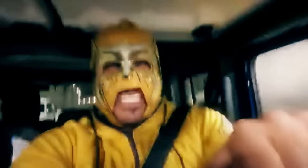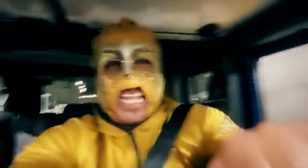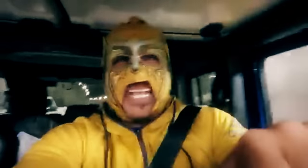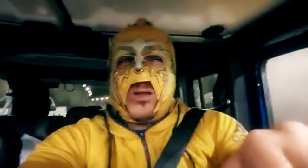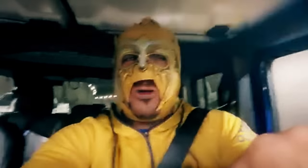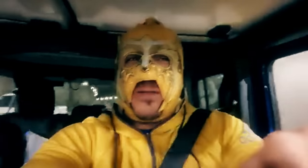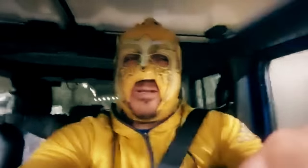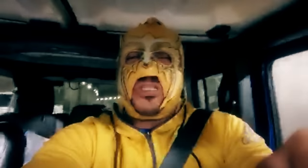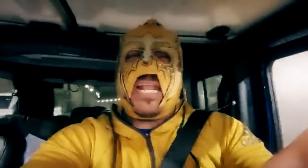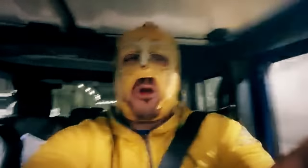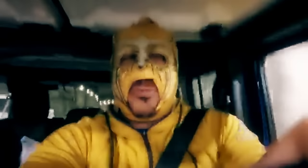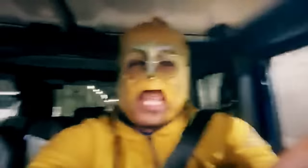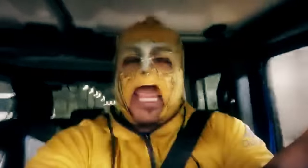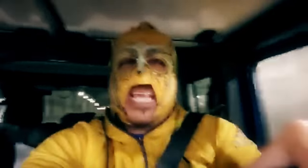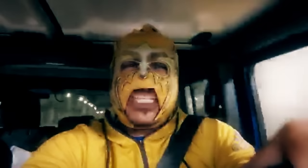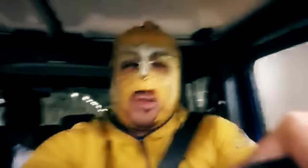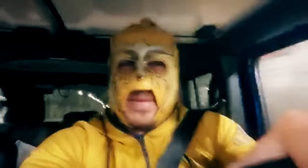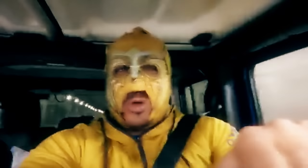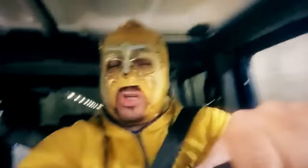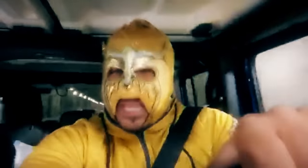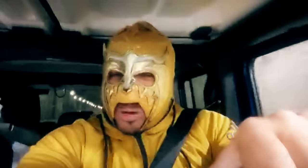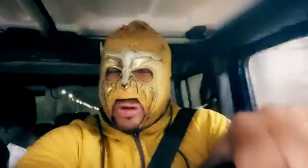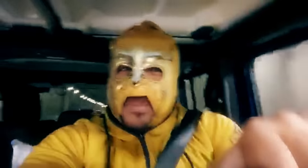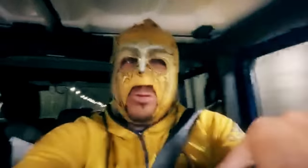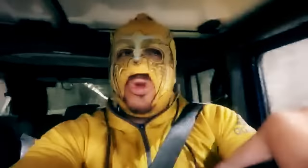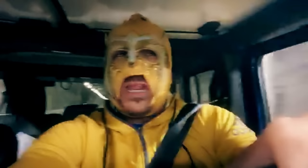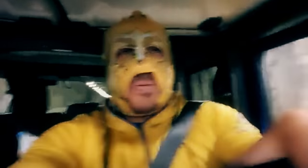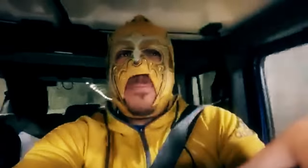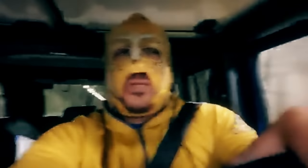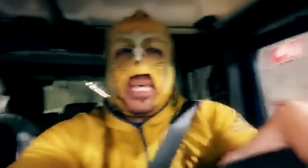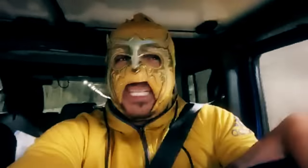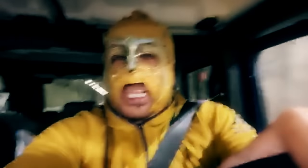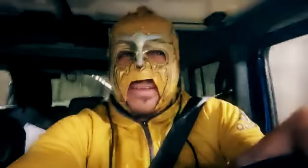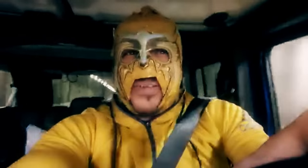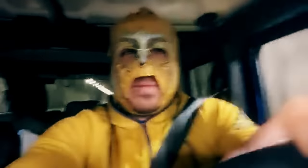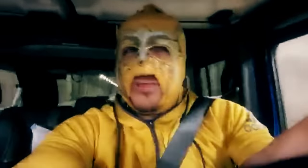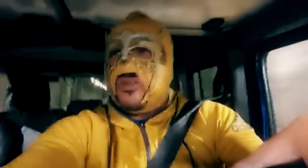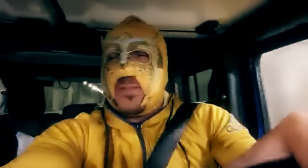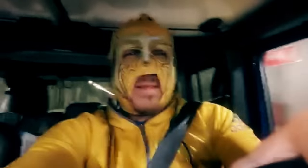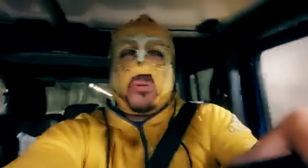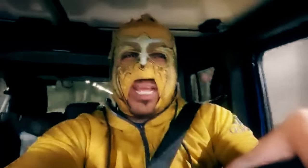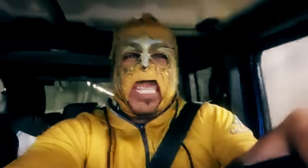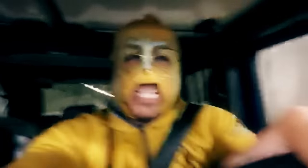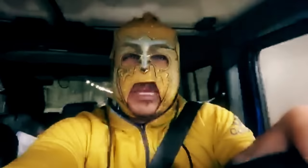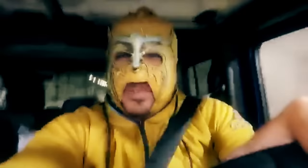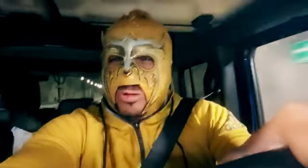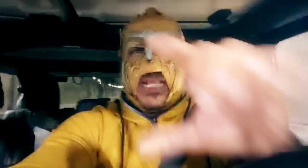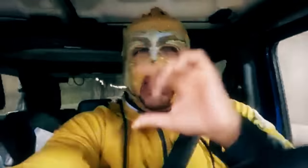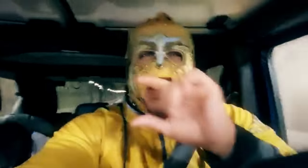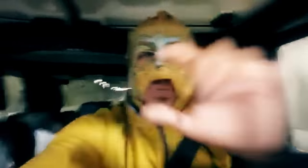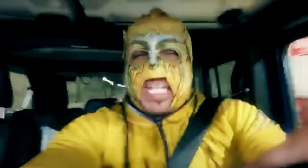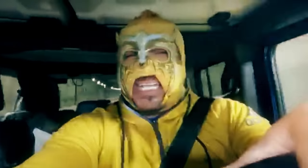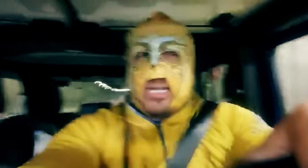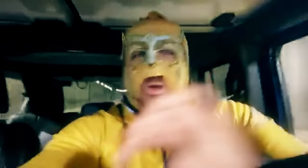específico, acerca del coronavirus, del COVID-19, o sea, del coronavirus, no era para protegerse de esa enfermedad, no era para protegerse de ese virus,